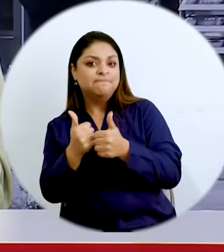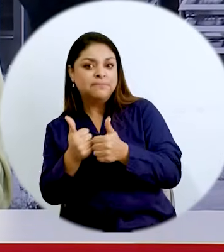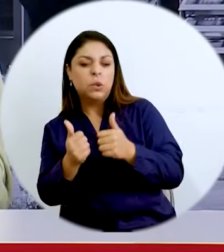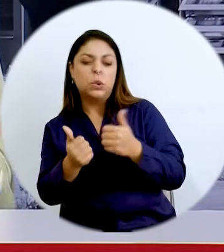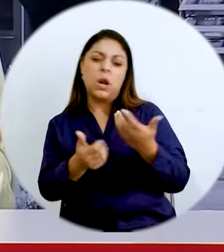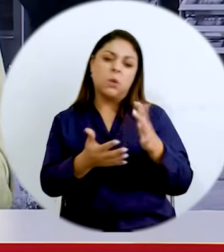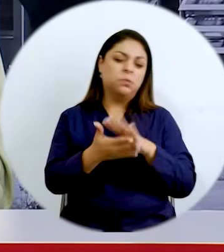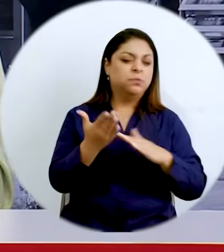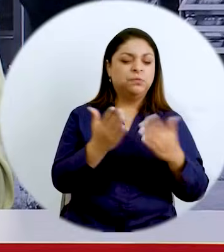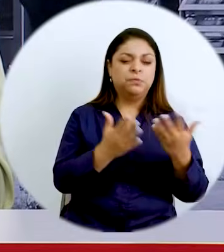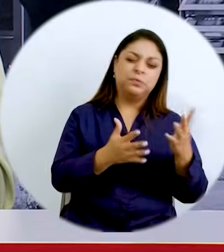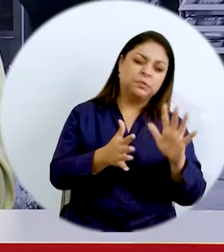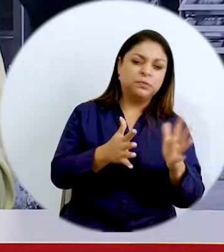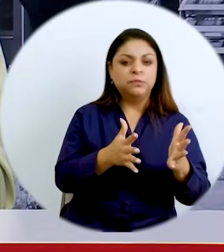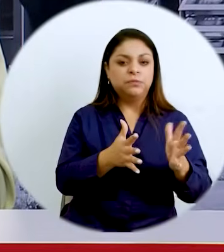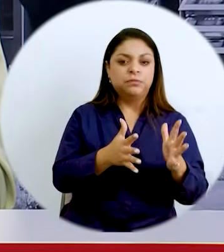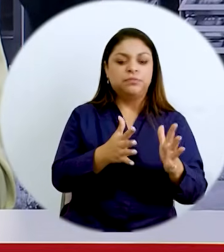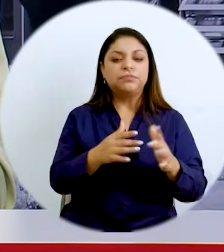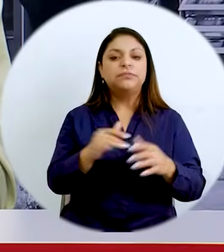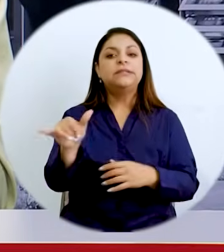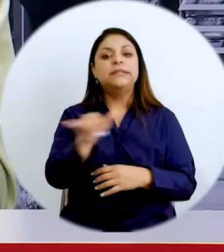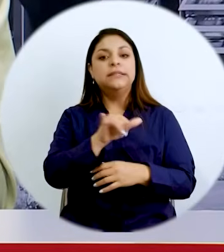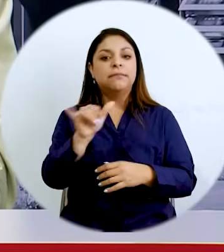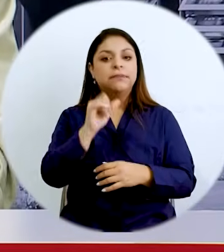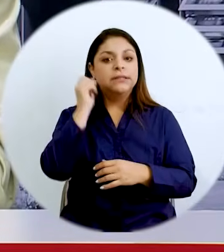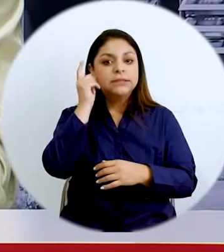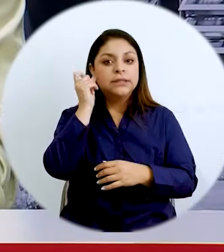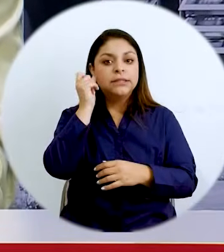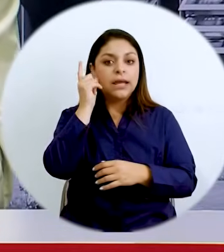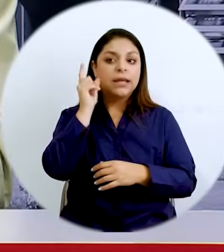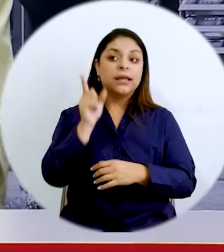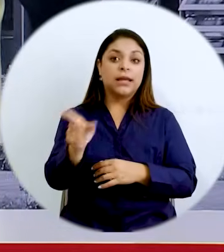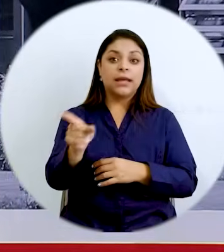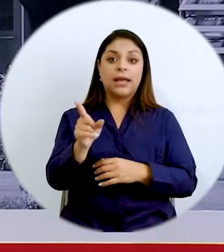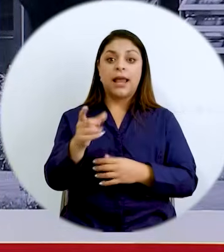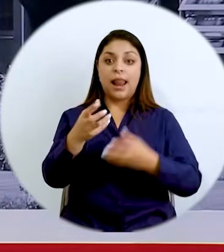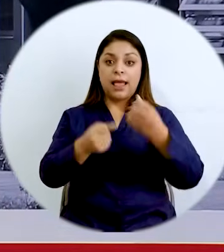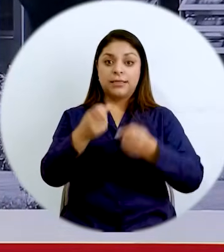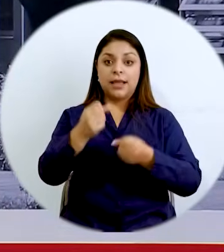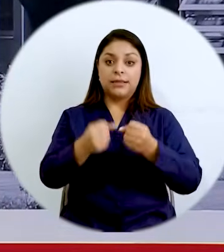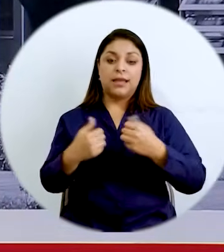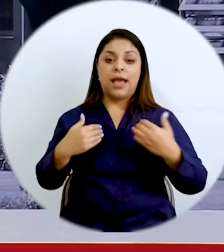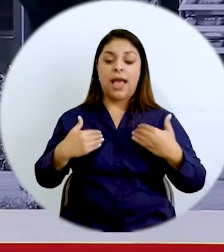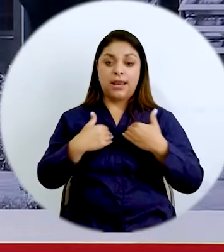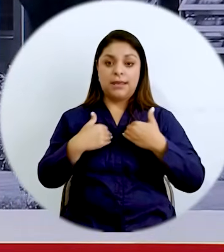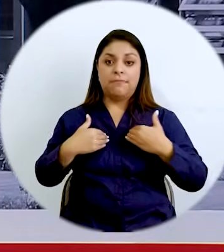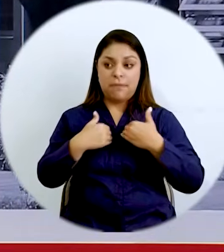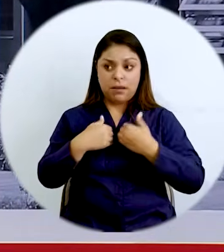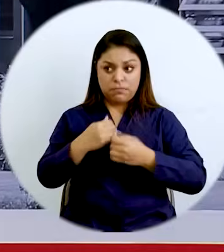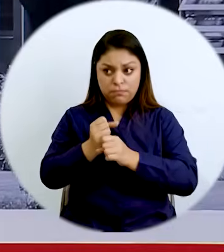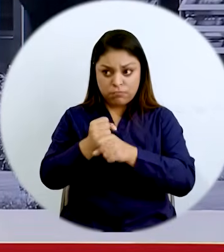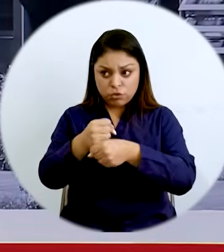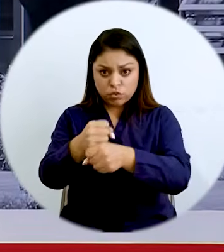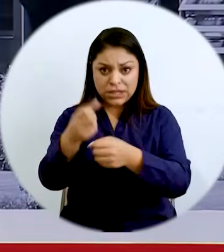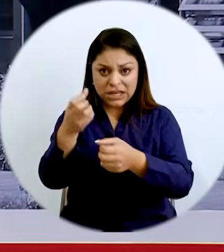mayores eficiencias o menores eficiencias. También entender, de acuerdo al momento de la lactancia del animal, si está produciendo la cantidad de leche